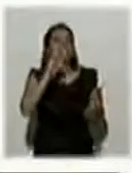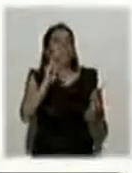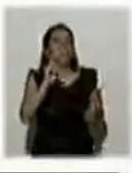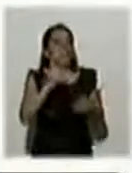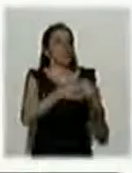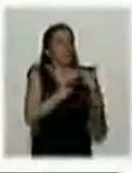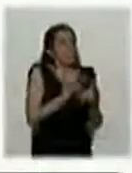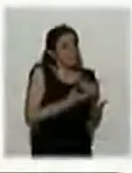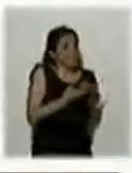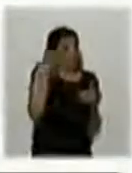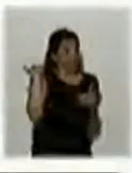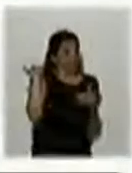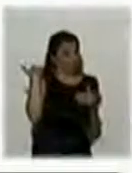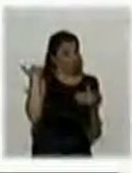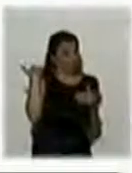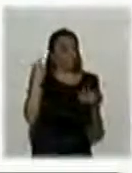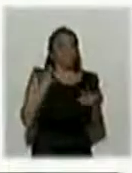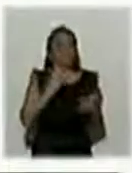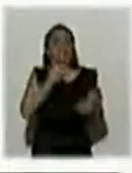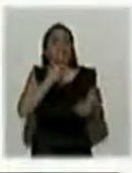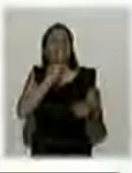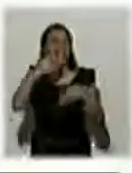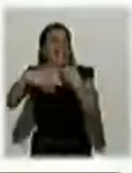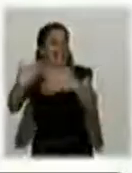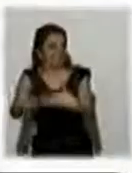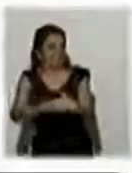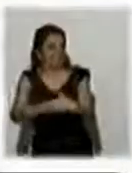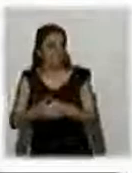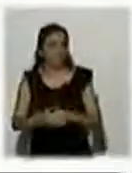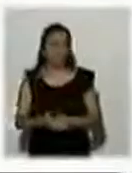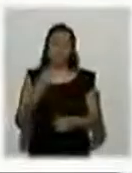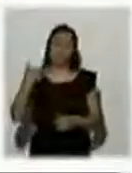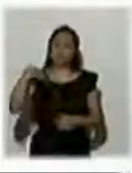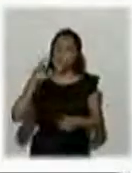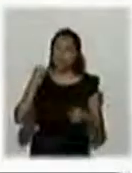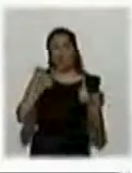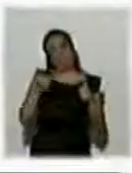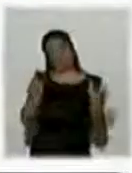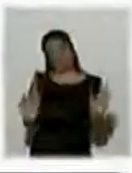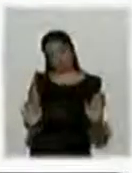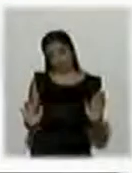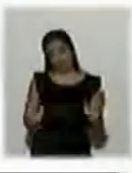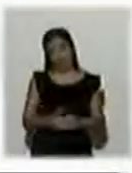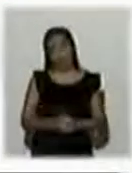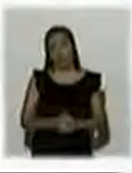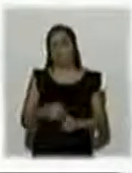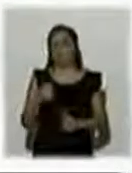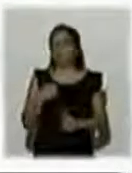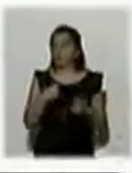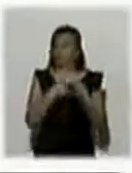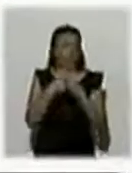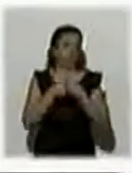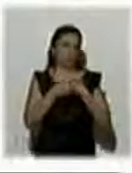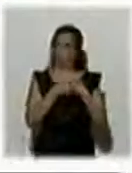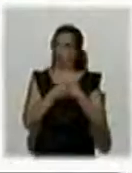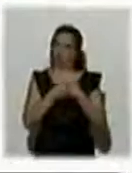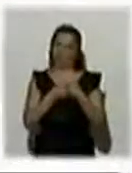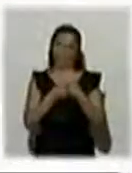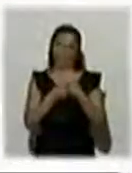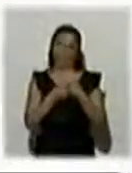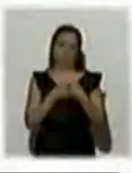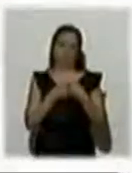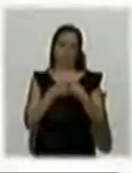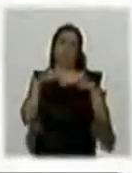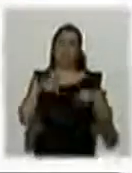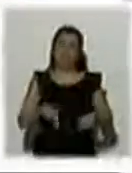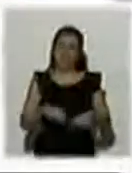candidato, en forma concreta. Se dijo acá y coincido que la inflación es el flagelo más grande que hoy padece el pueblo argentino. El Frente